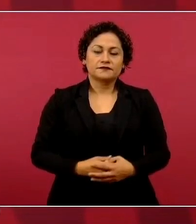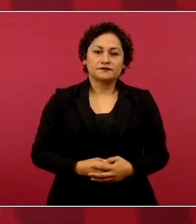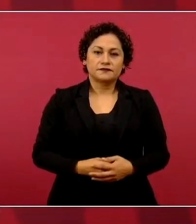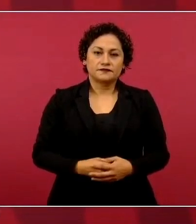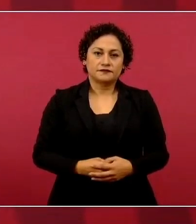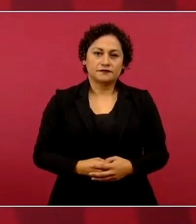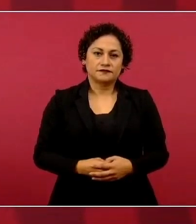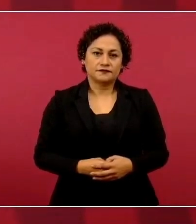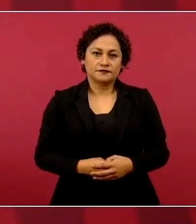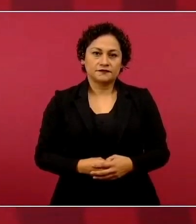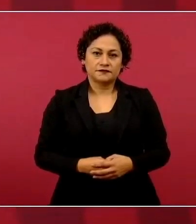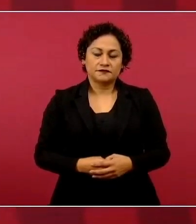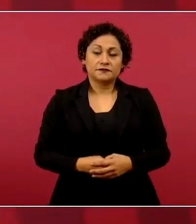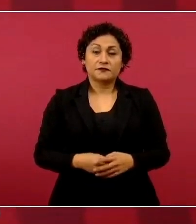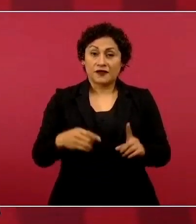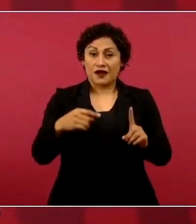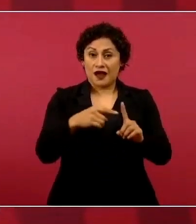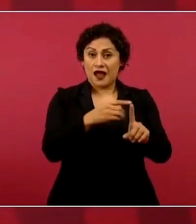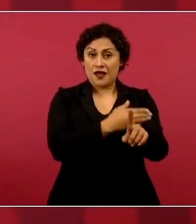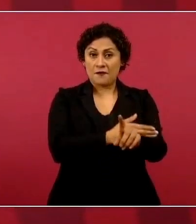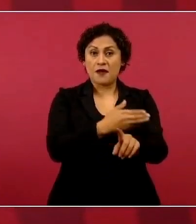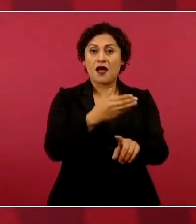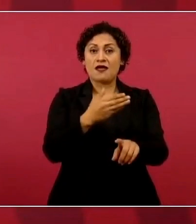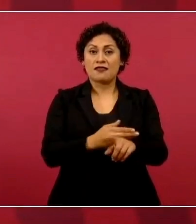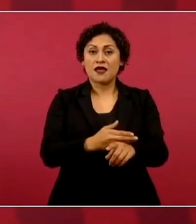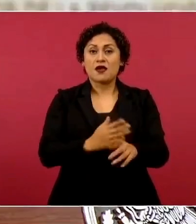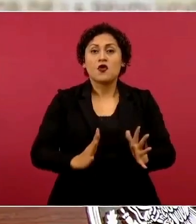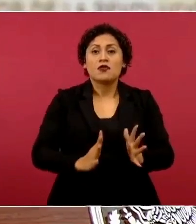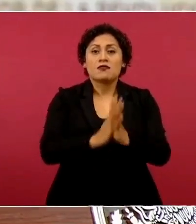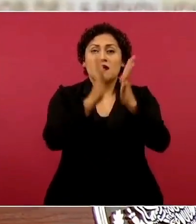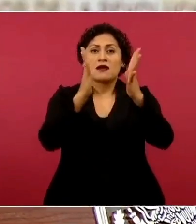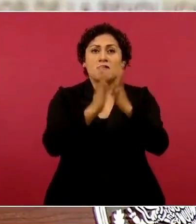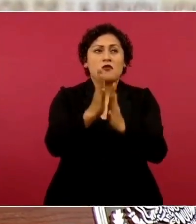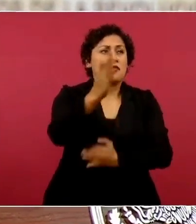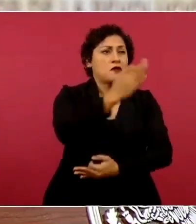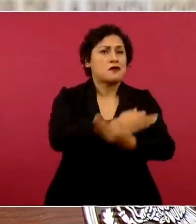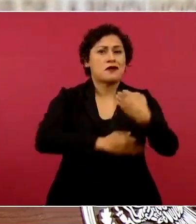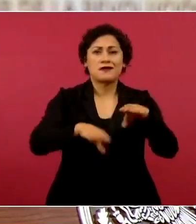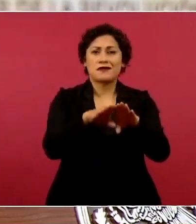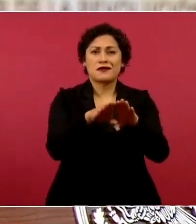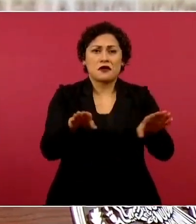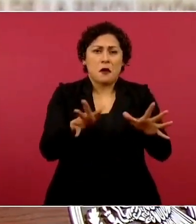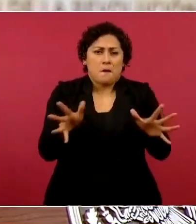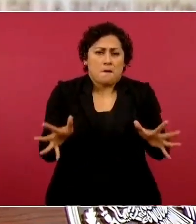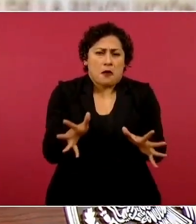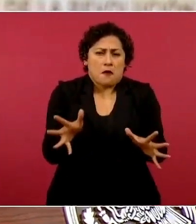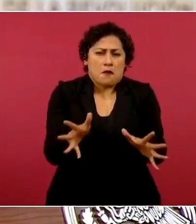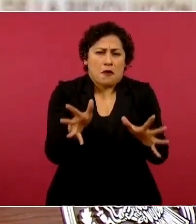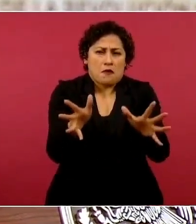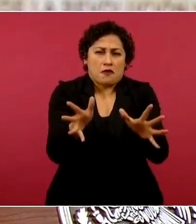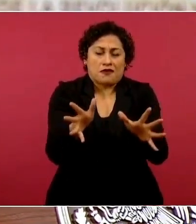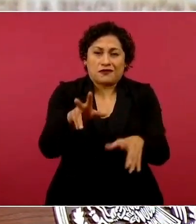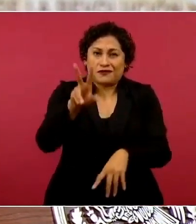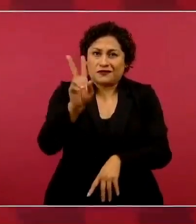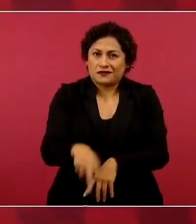impulsó como nadie la democracia. Es el presidente con más vocación democrática que ha habido en la historia